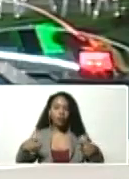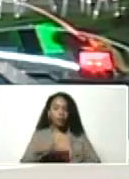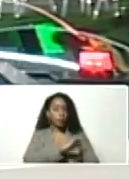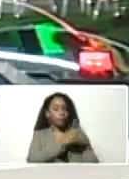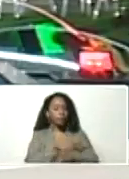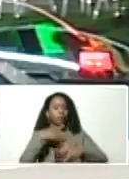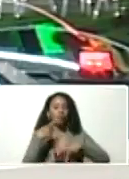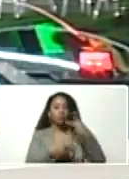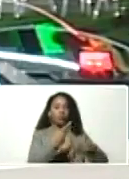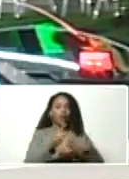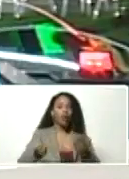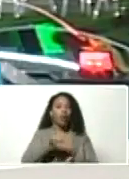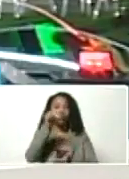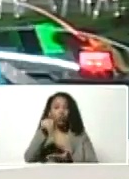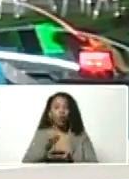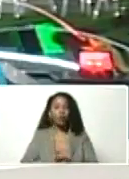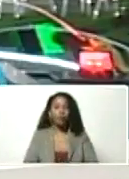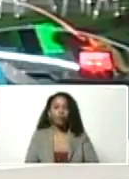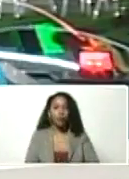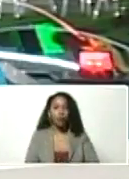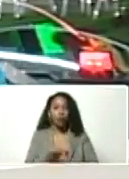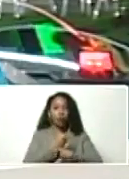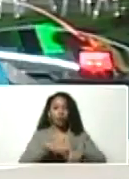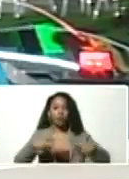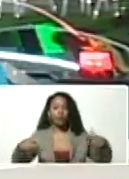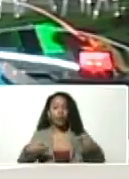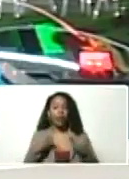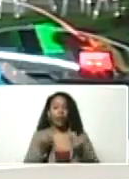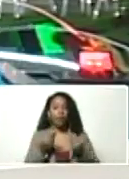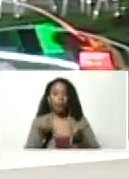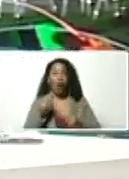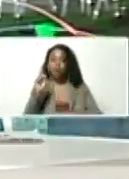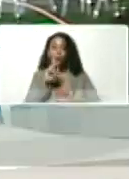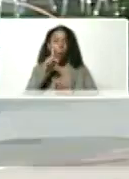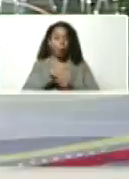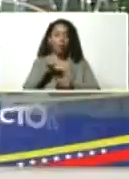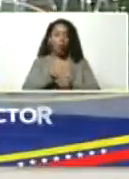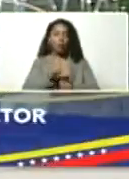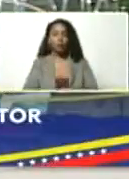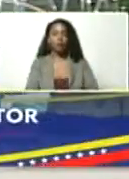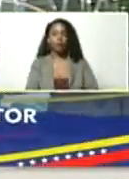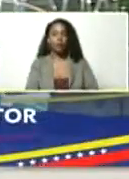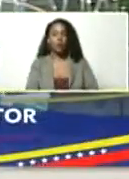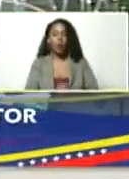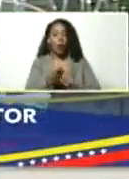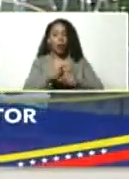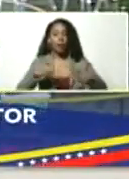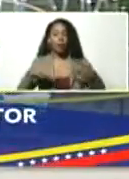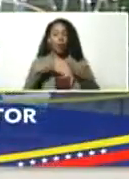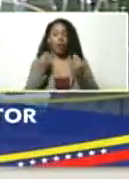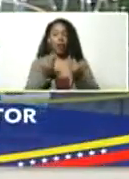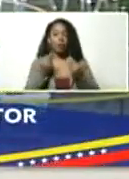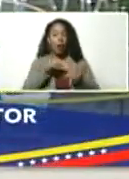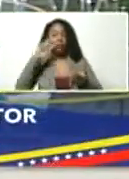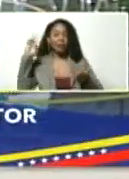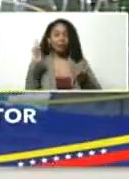productivas nacionales, lo que es el crecimiento de la economía no petrolera, lo que es el crecimiento de la economía